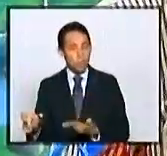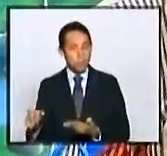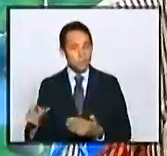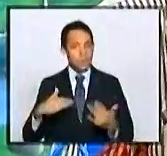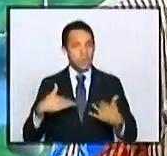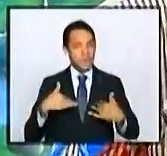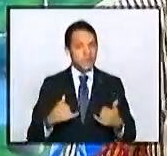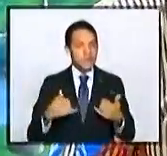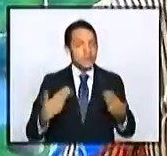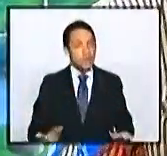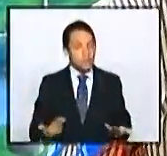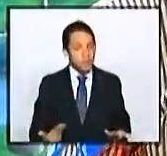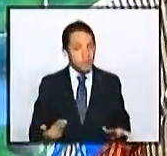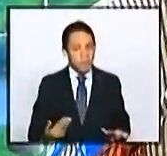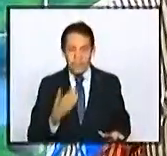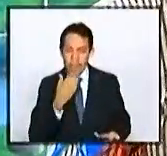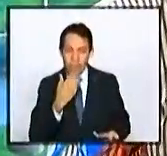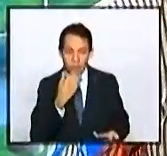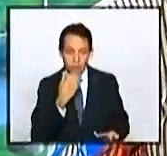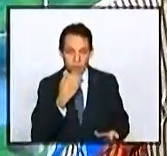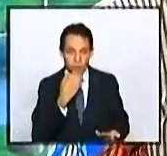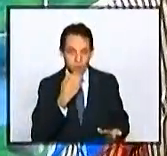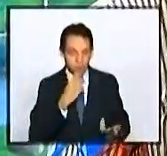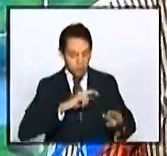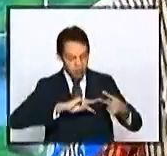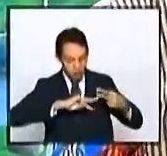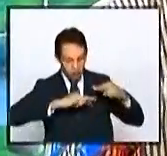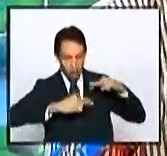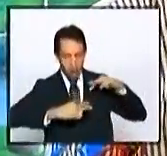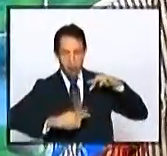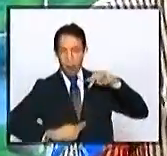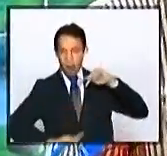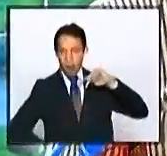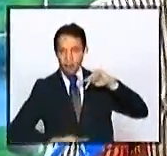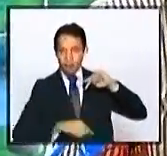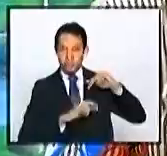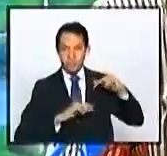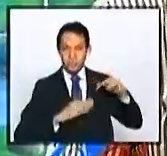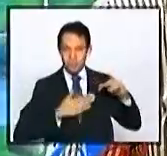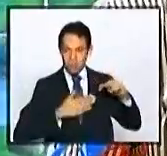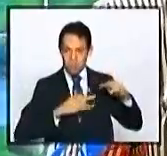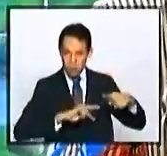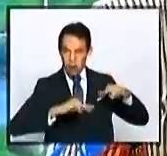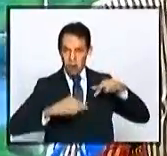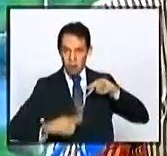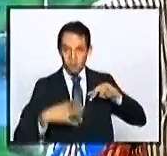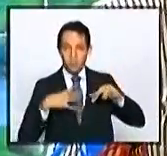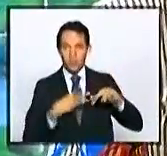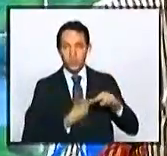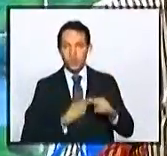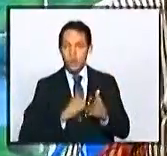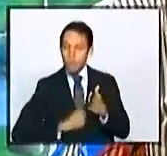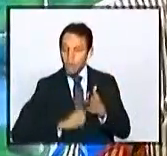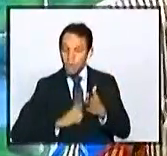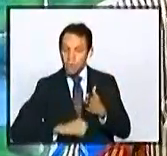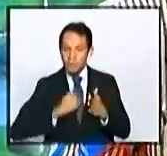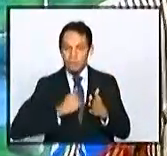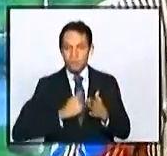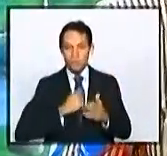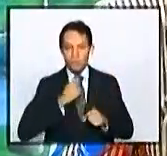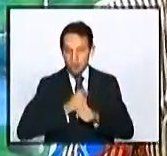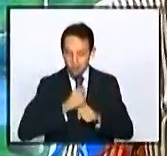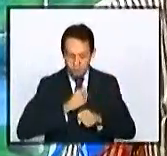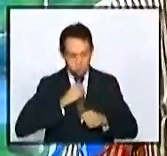por caracteres genéticos y hereditarios, el otro 50% lo podemos modificar nosotros mismos y lo podemos